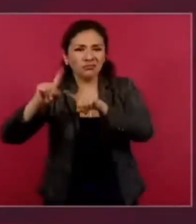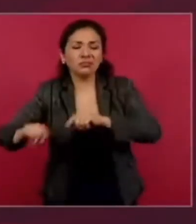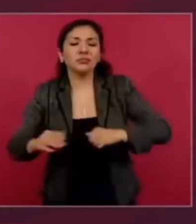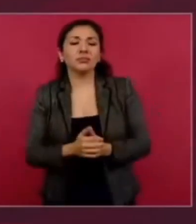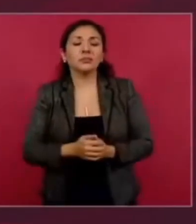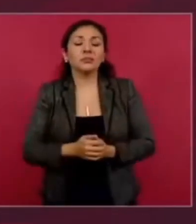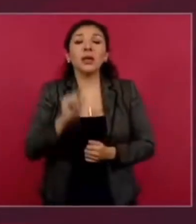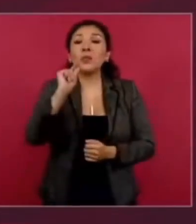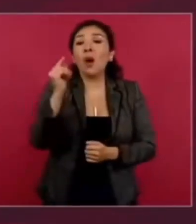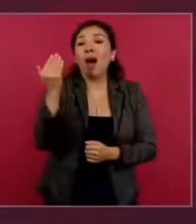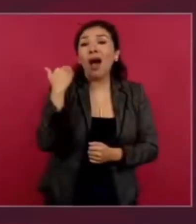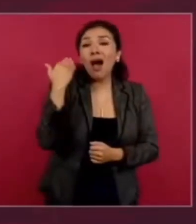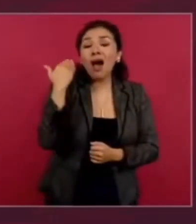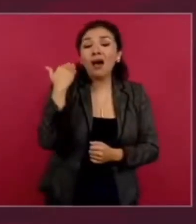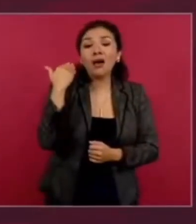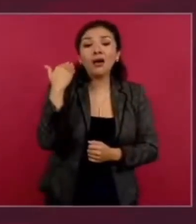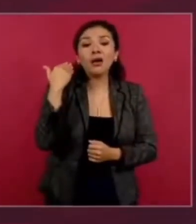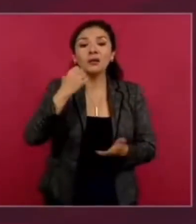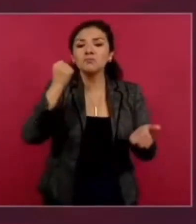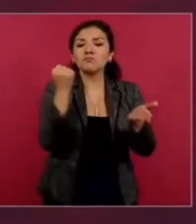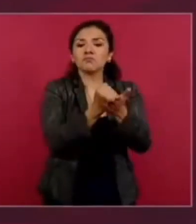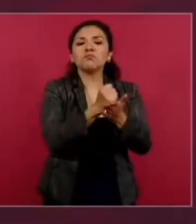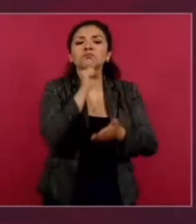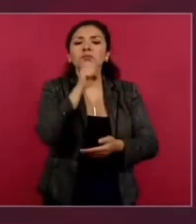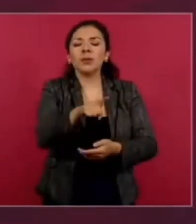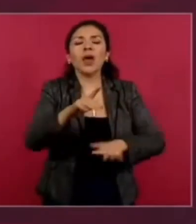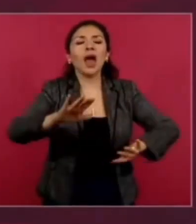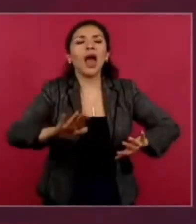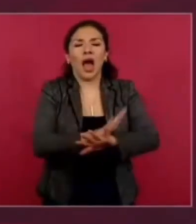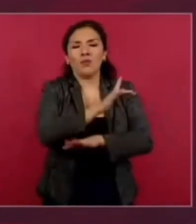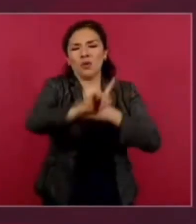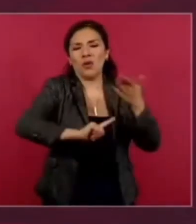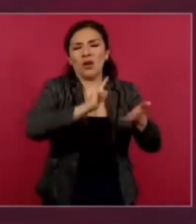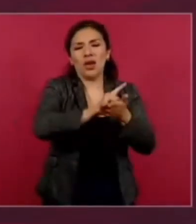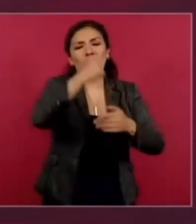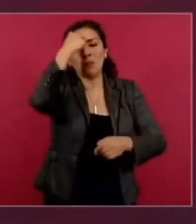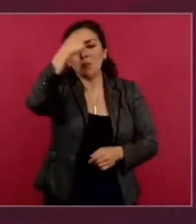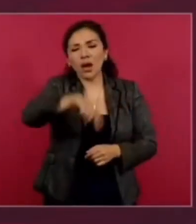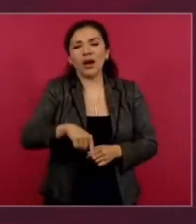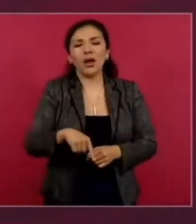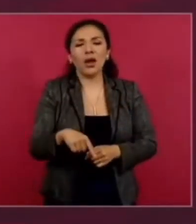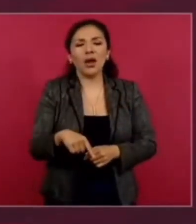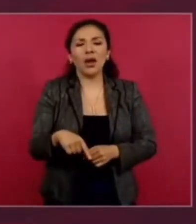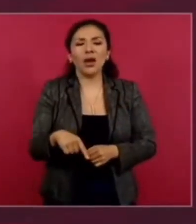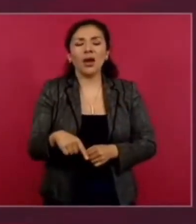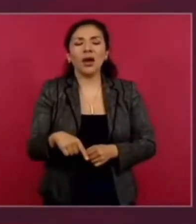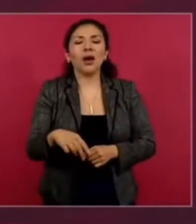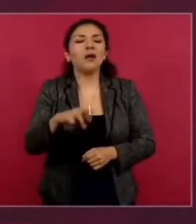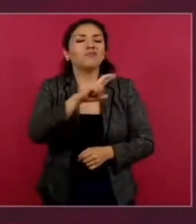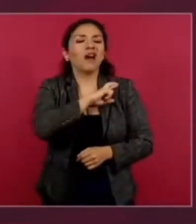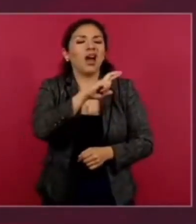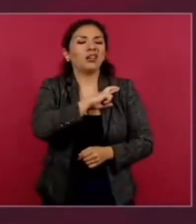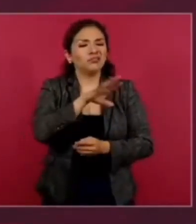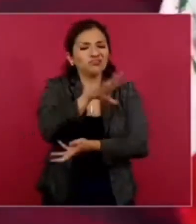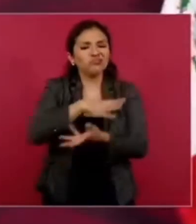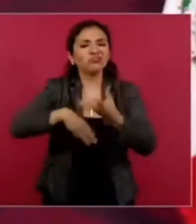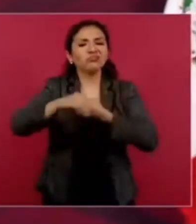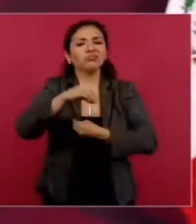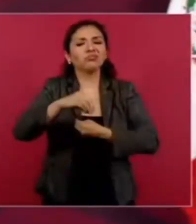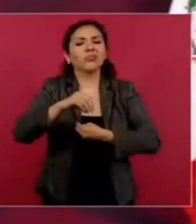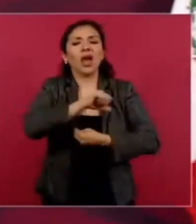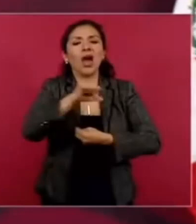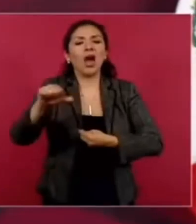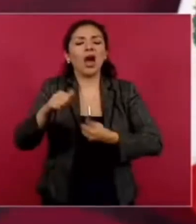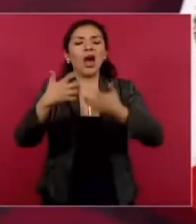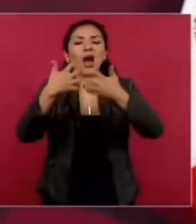Aprobaron recientemente las reformas para privatizar la